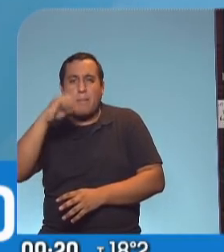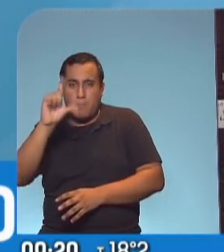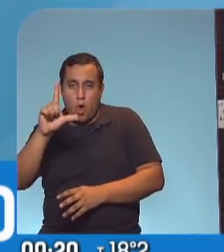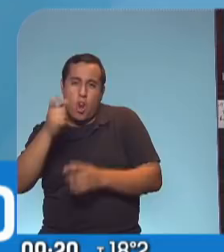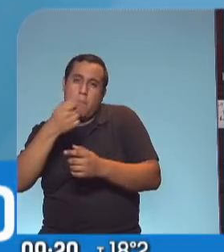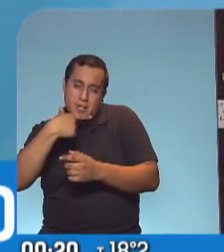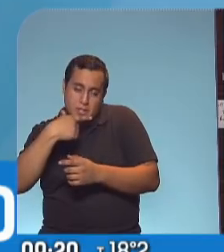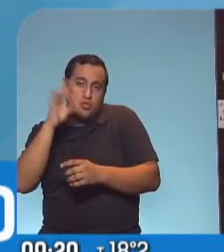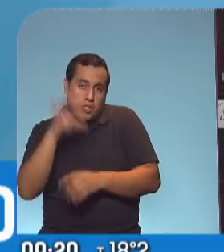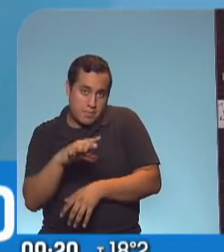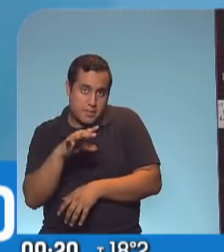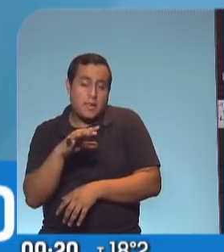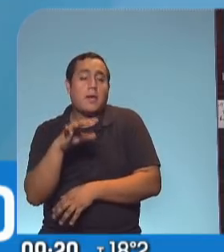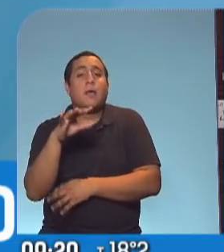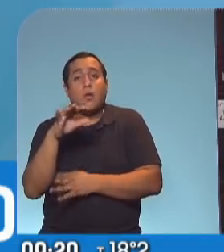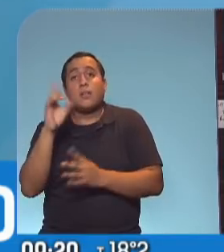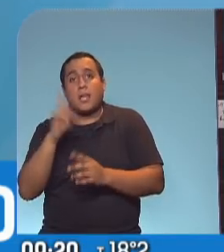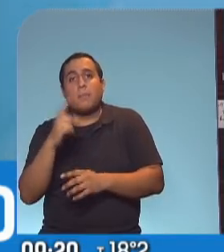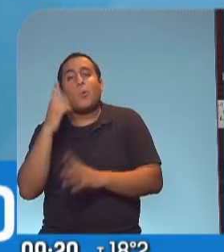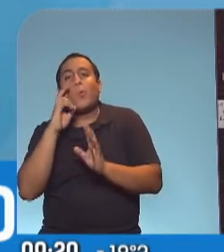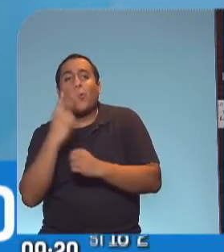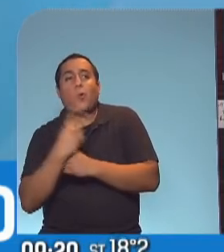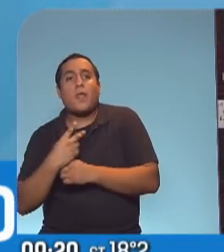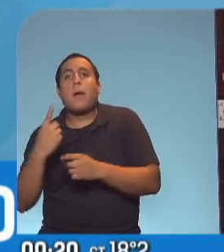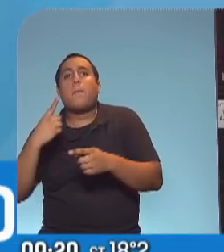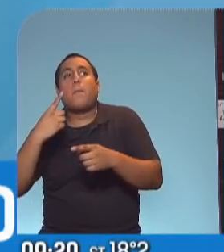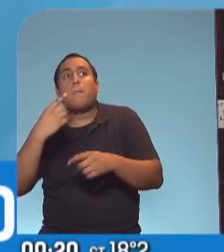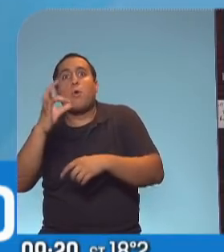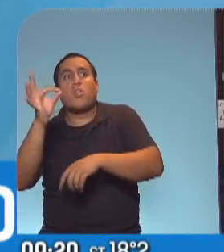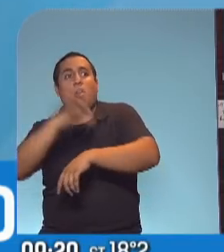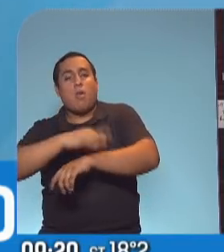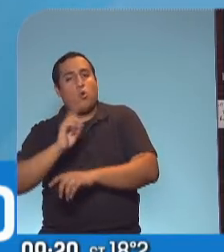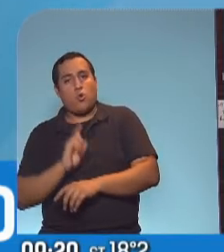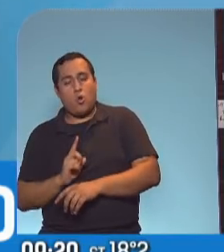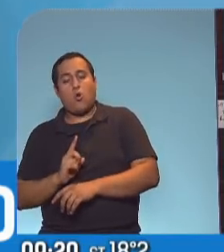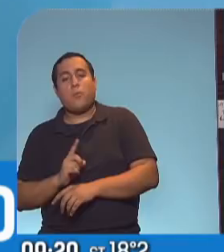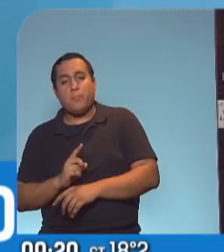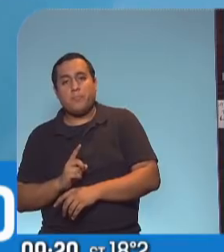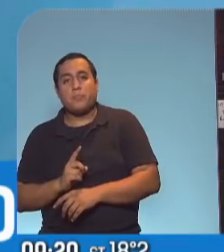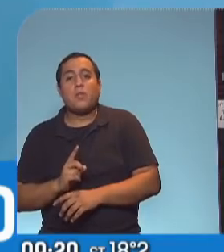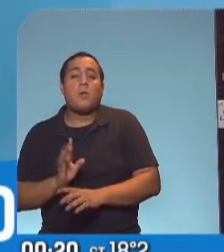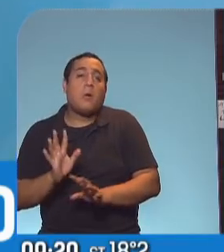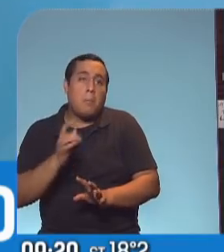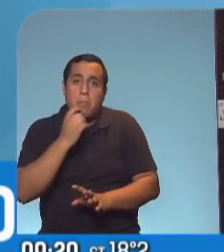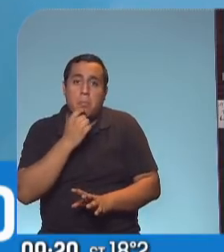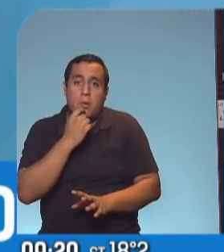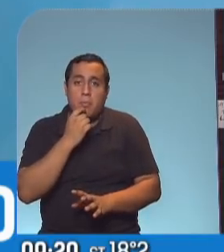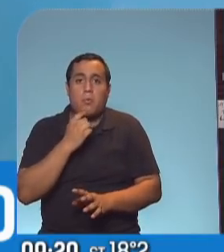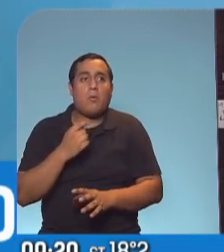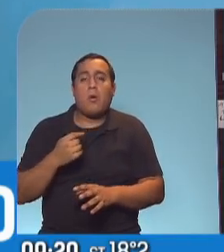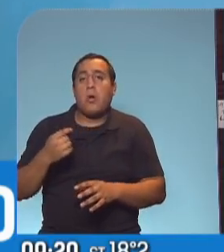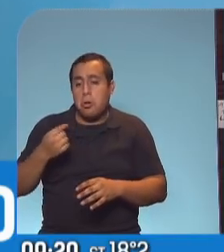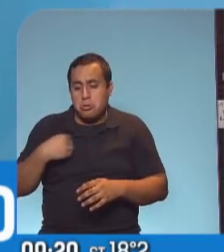prevenir la picadura de mosquitos durante el periodo febril, no porque uno haya adquirido y si es un caso sospechoso, abandona el